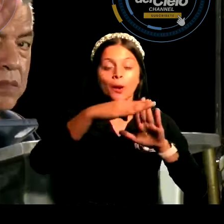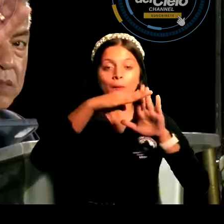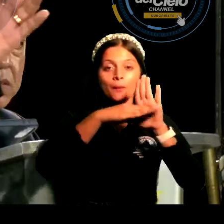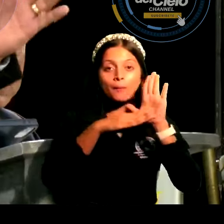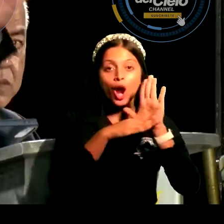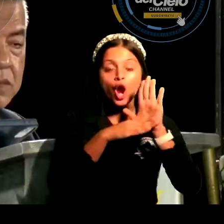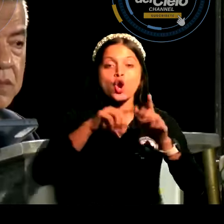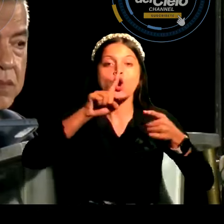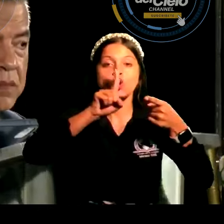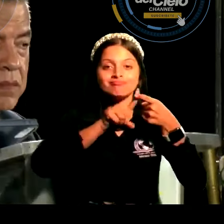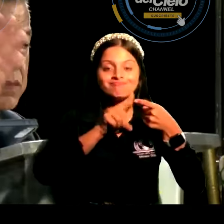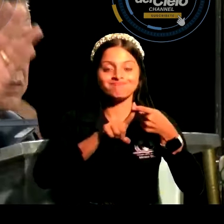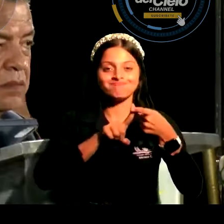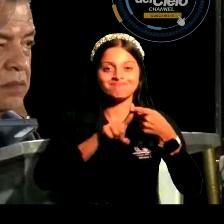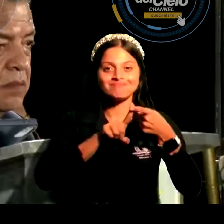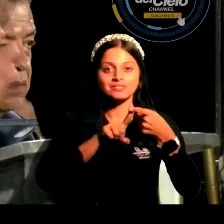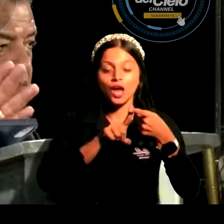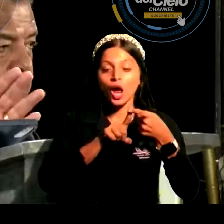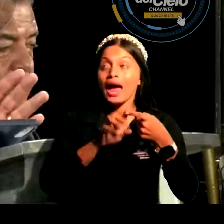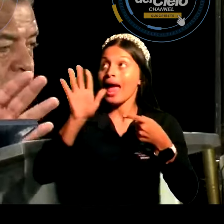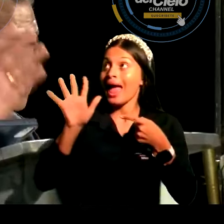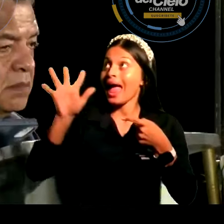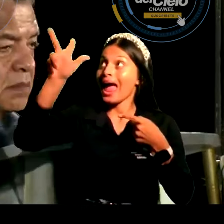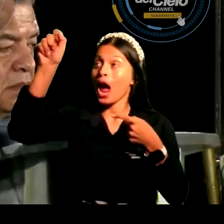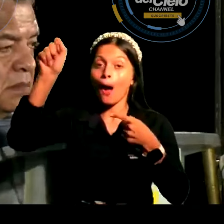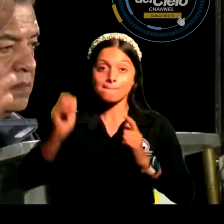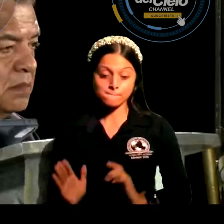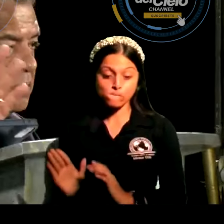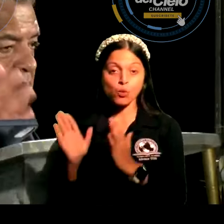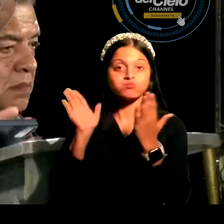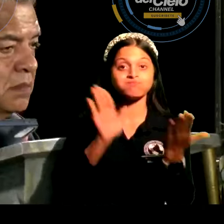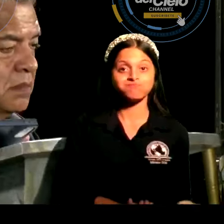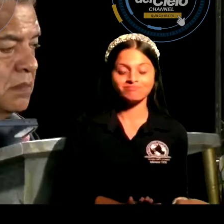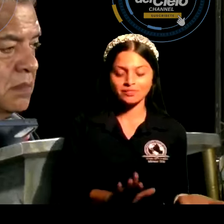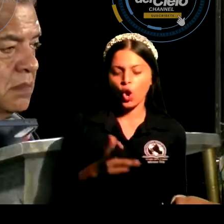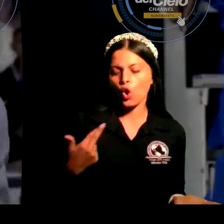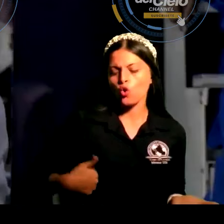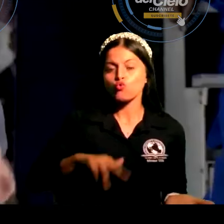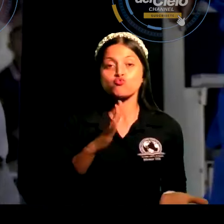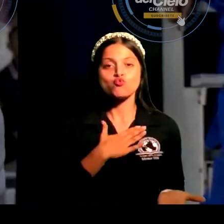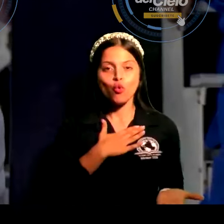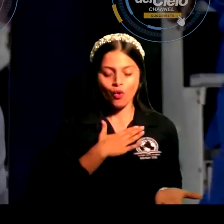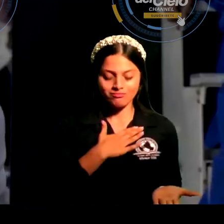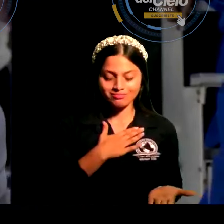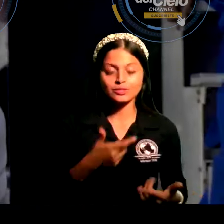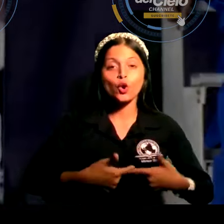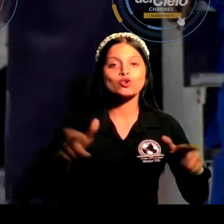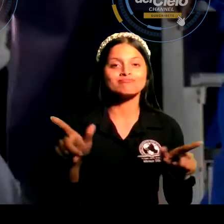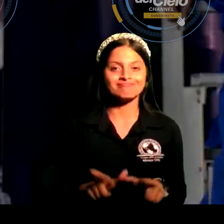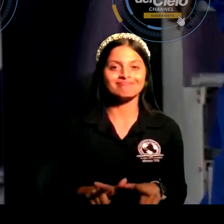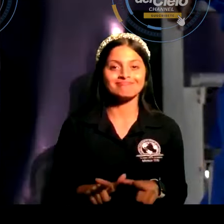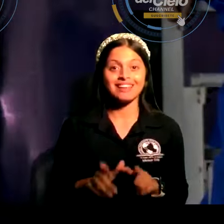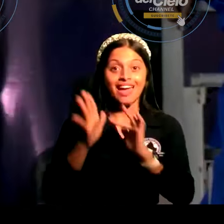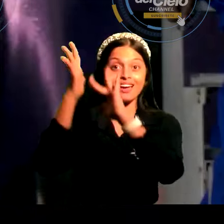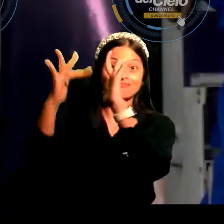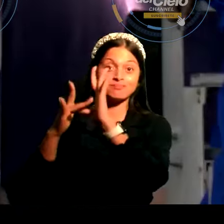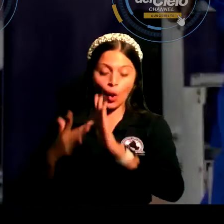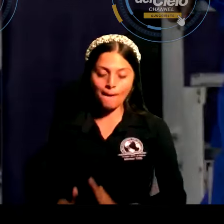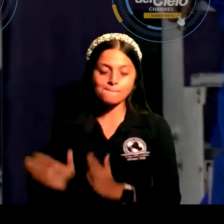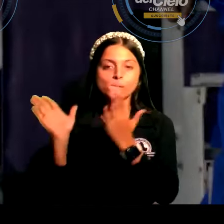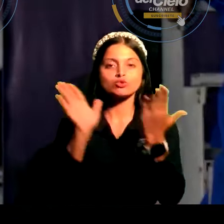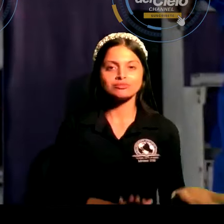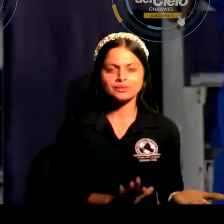uno, que Cristo murió en nuestro lugar. Que Cristo murió por